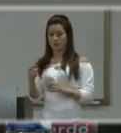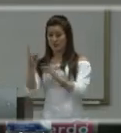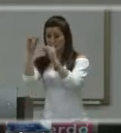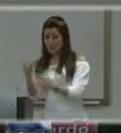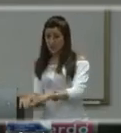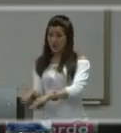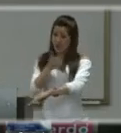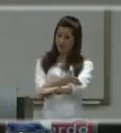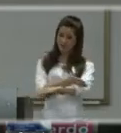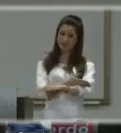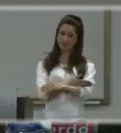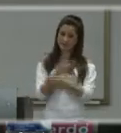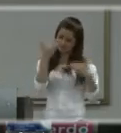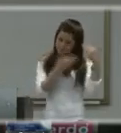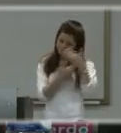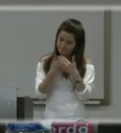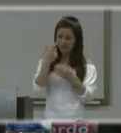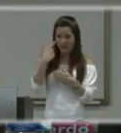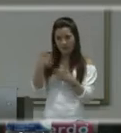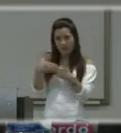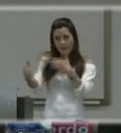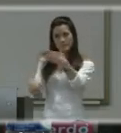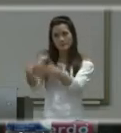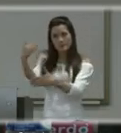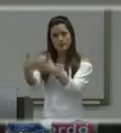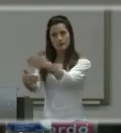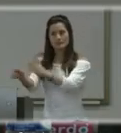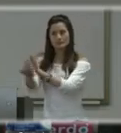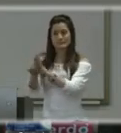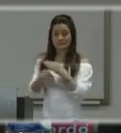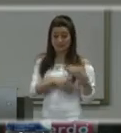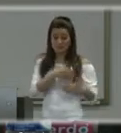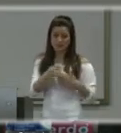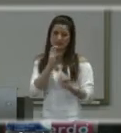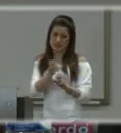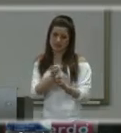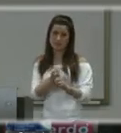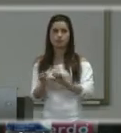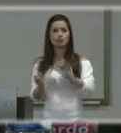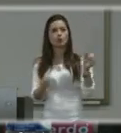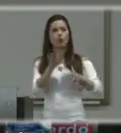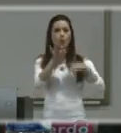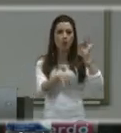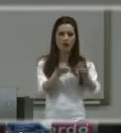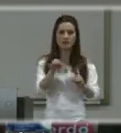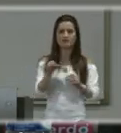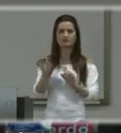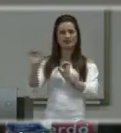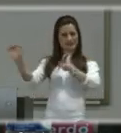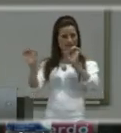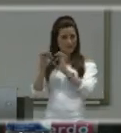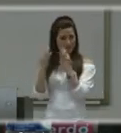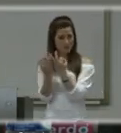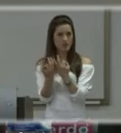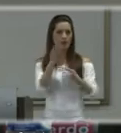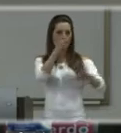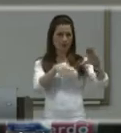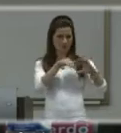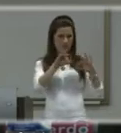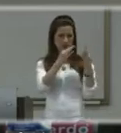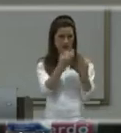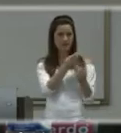proceso judicial. Y tanto jueces como defensores como procuradores estuvieron de acuerdo en que no se cumple la